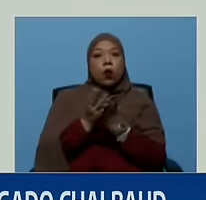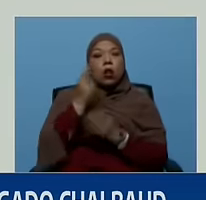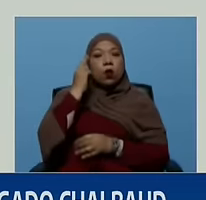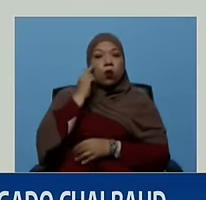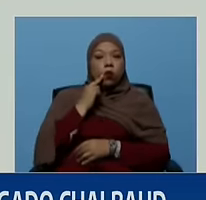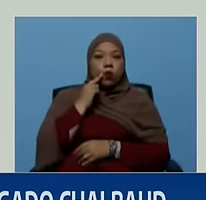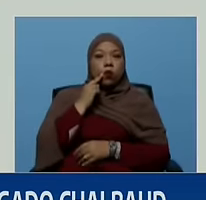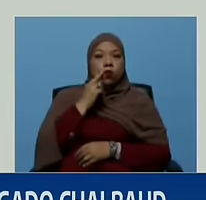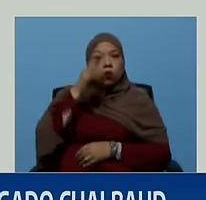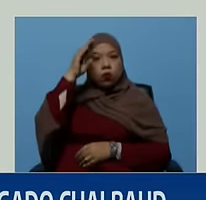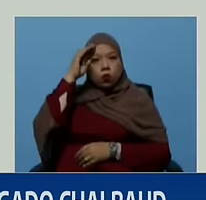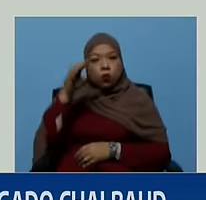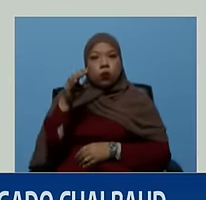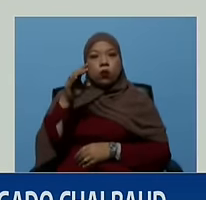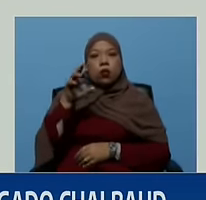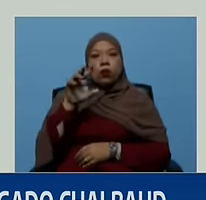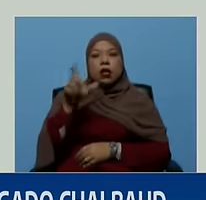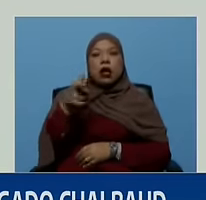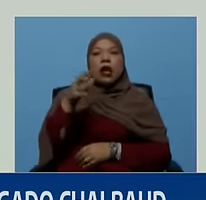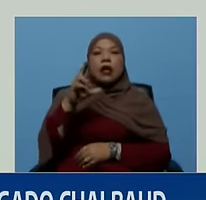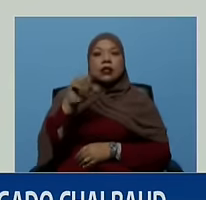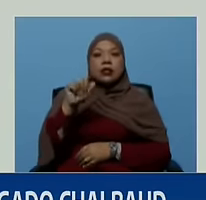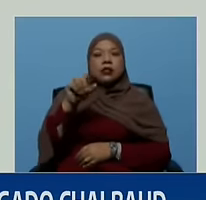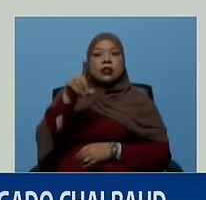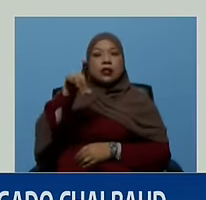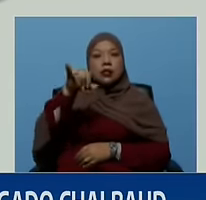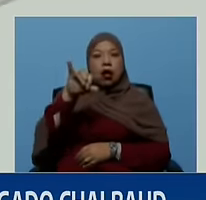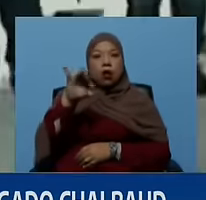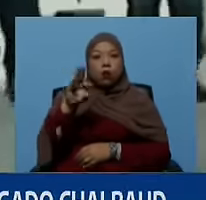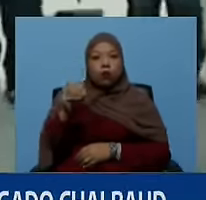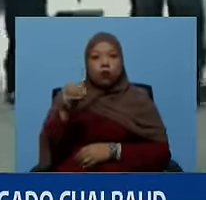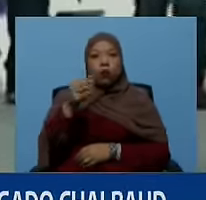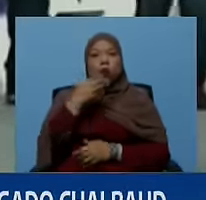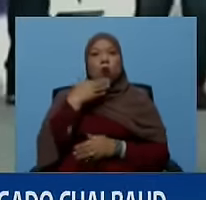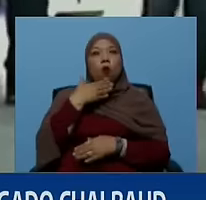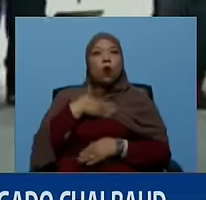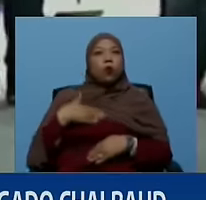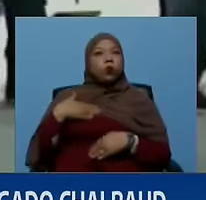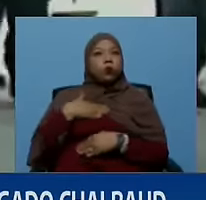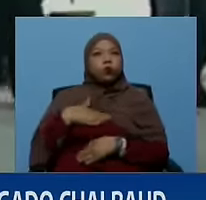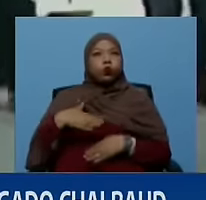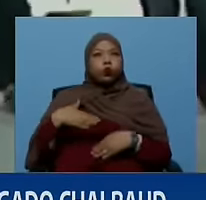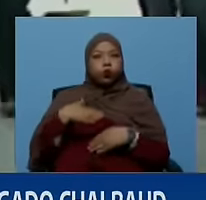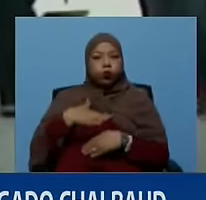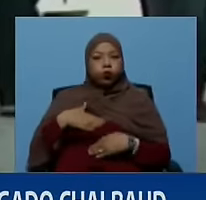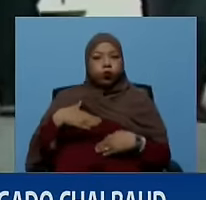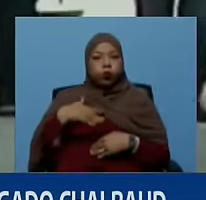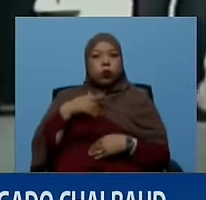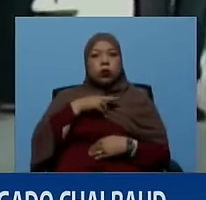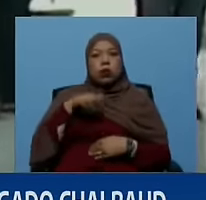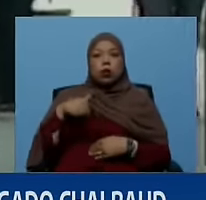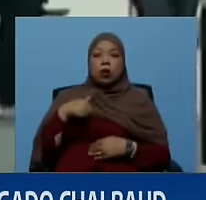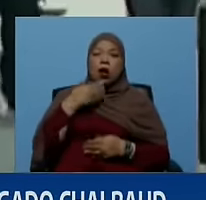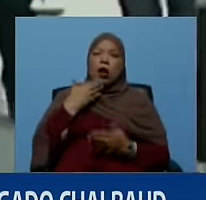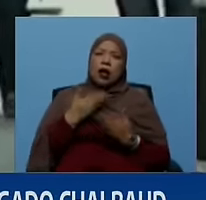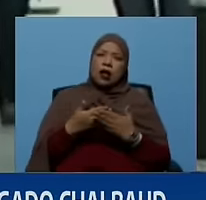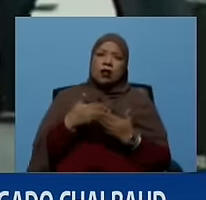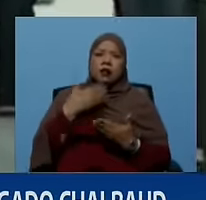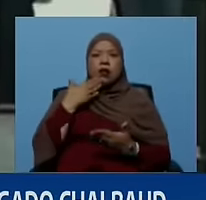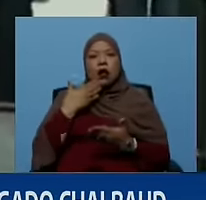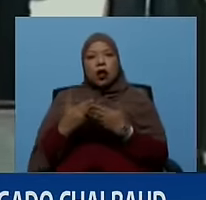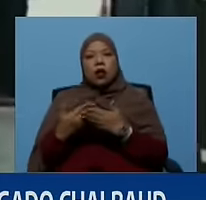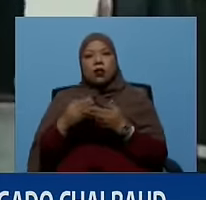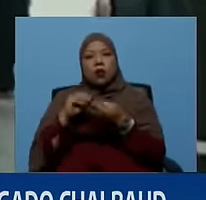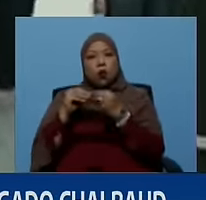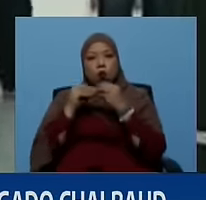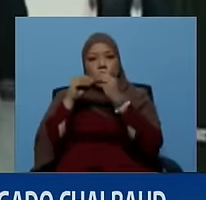Coronel Carlos Delgado chal para nosotros de verdad es un placer estamos sumamente agradecidos con esta